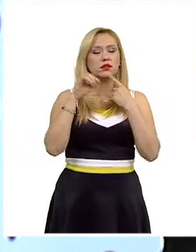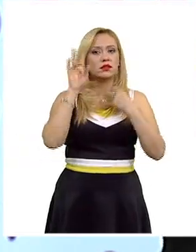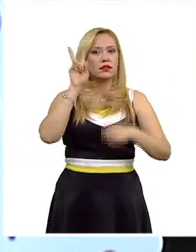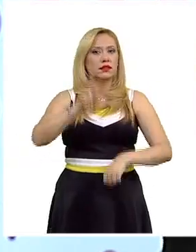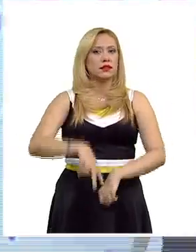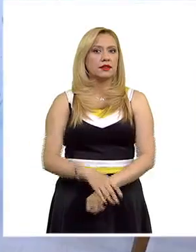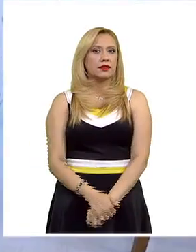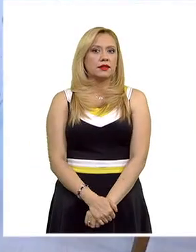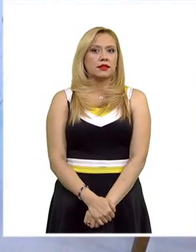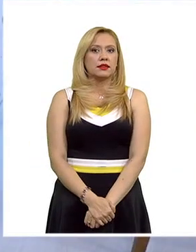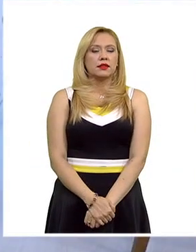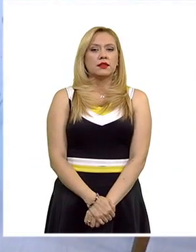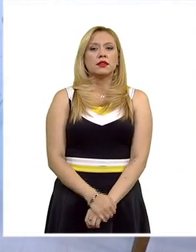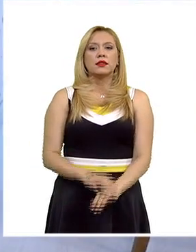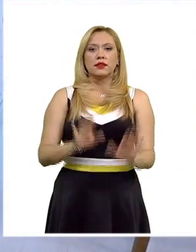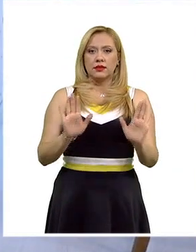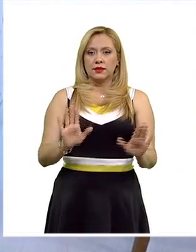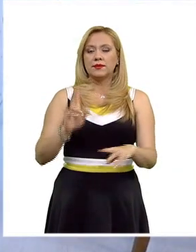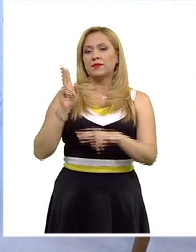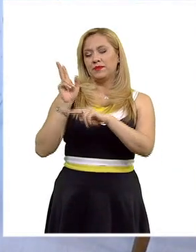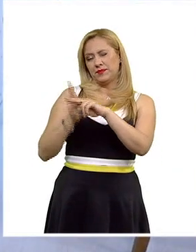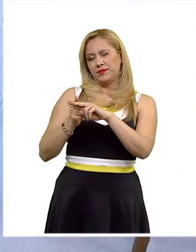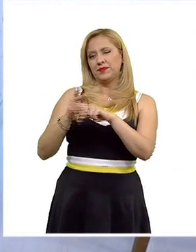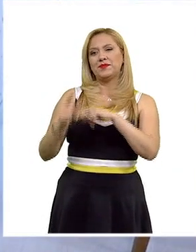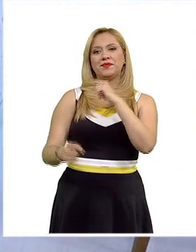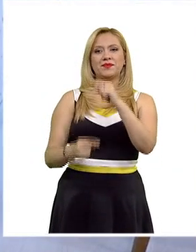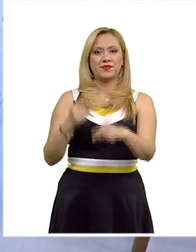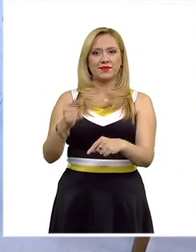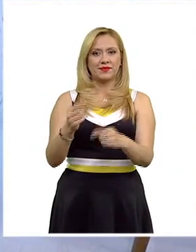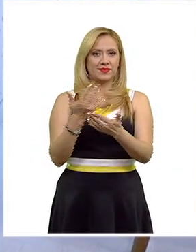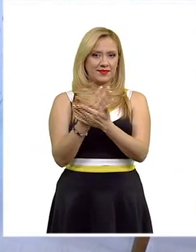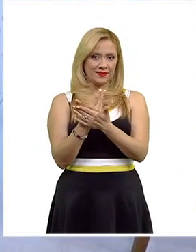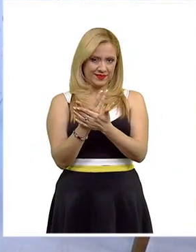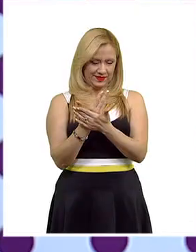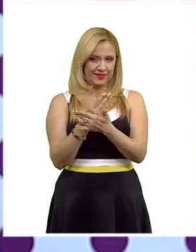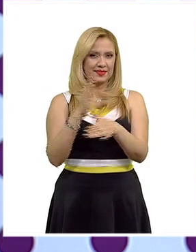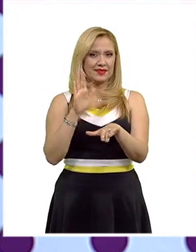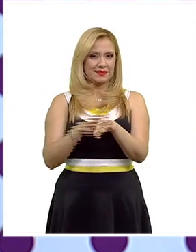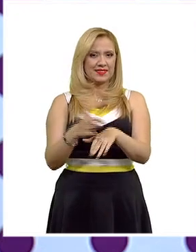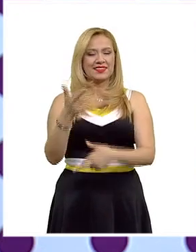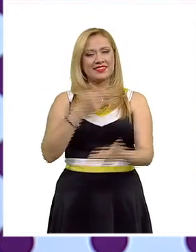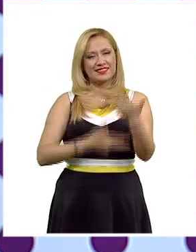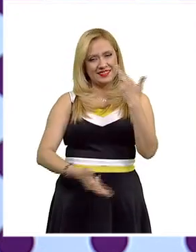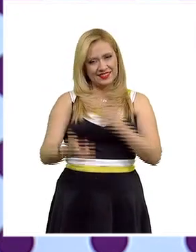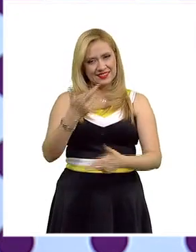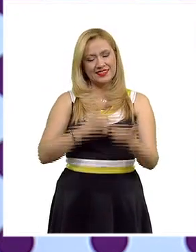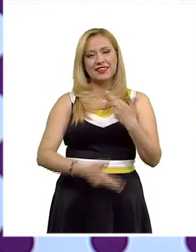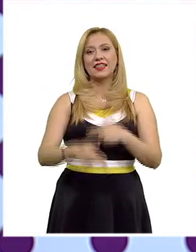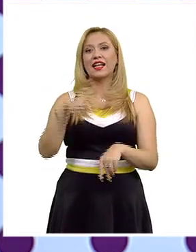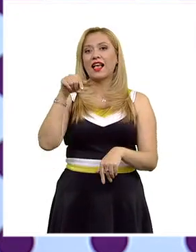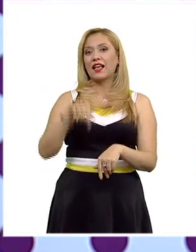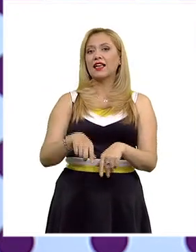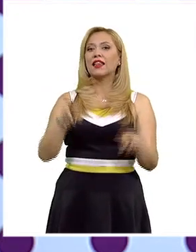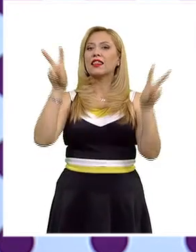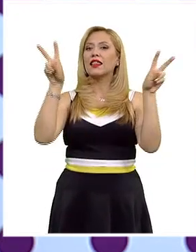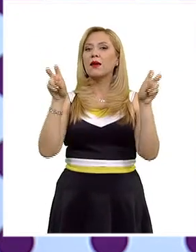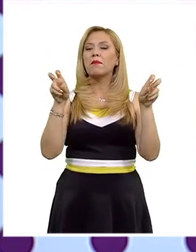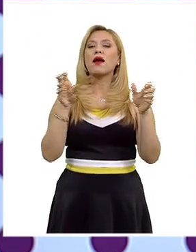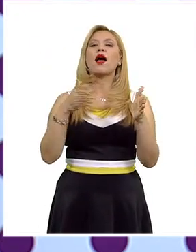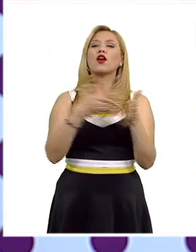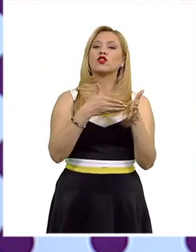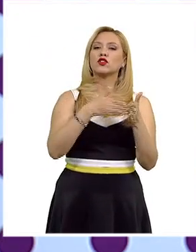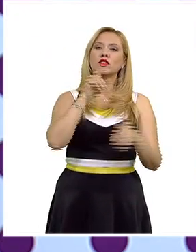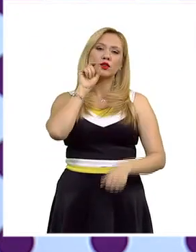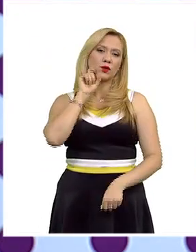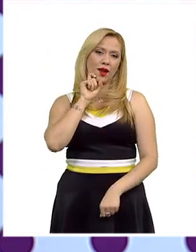Claro. Creo que lo podemos seguir discutiendo en el siguiente bloque. Es un momento de hacer una pausa. Ya regresamos. Les recuerdo que estamos platicando sobre el acoso